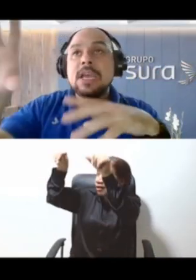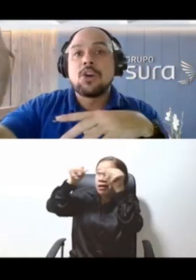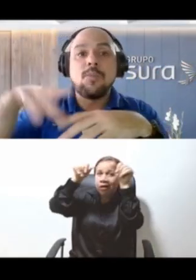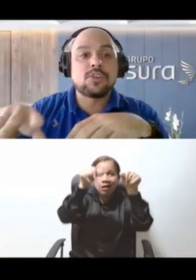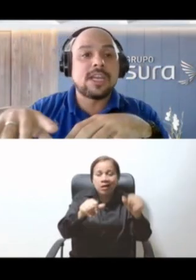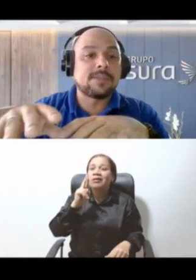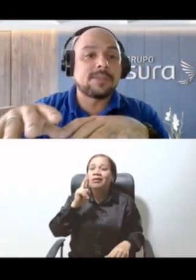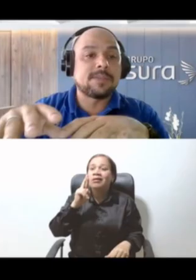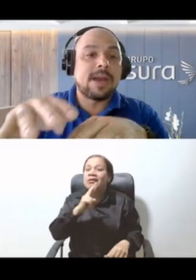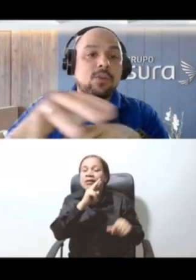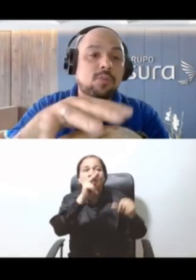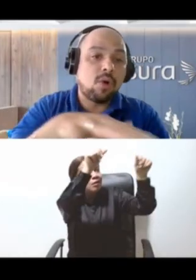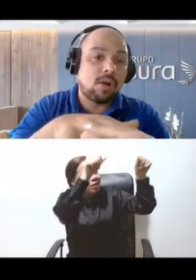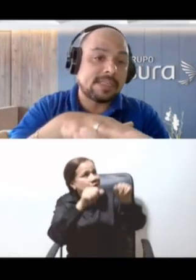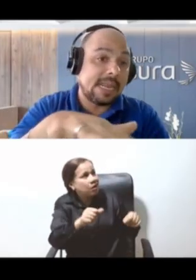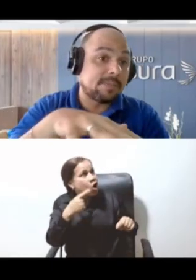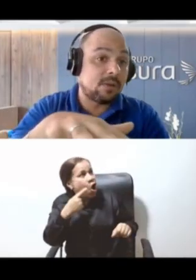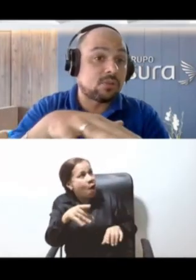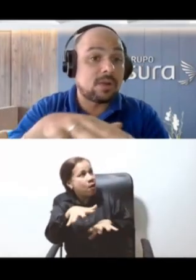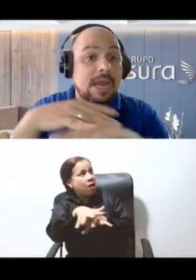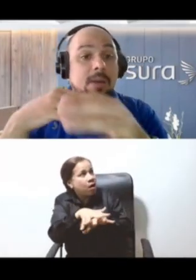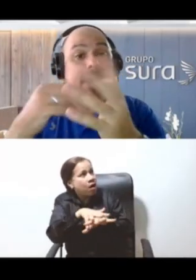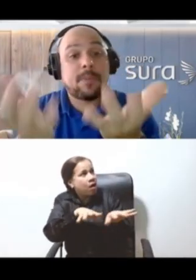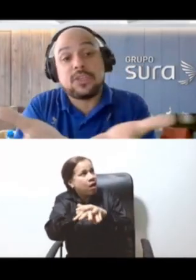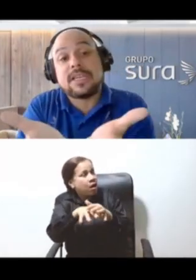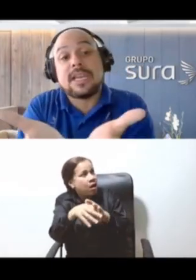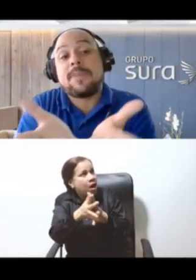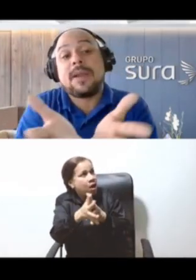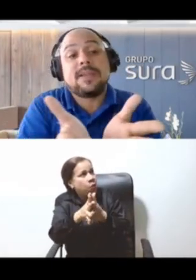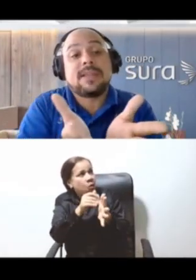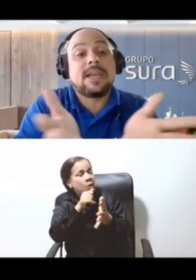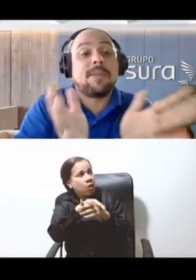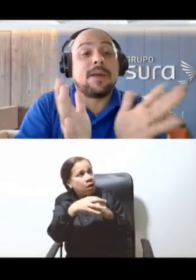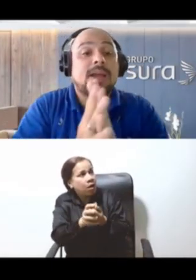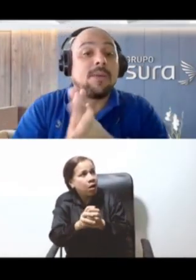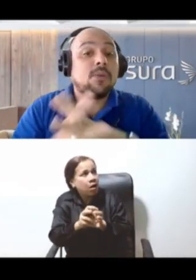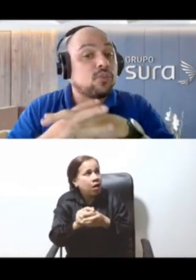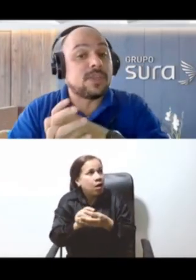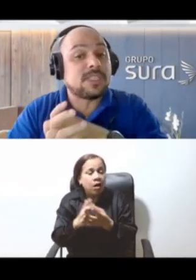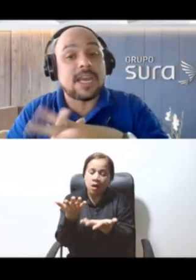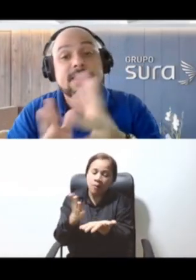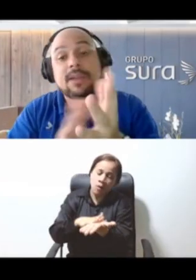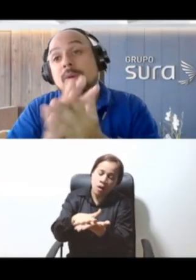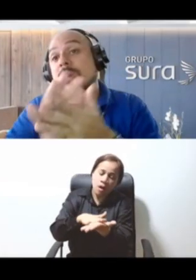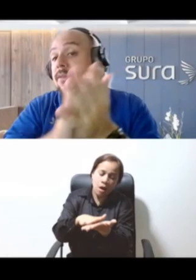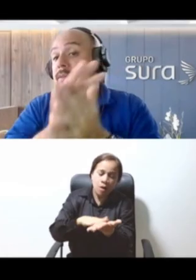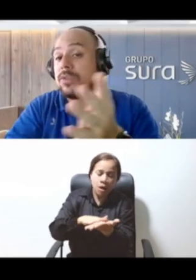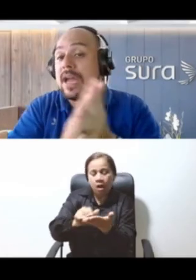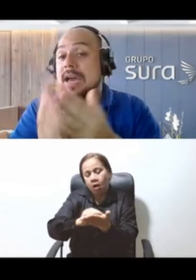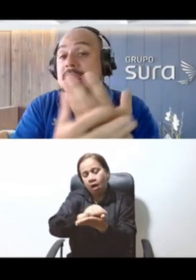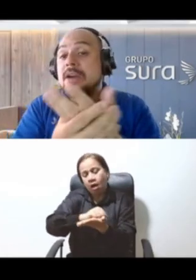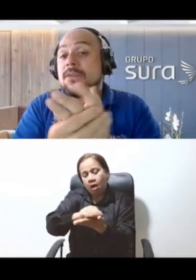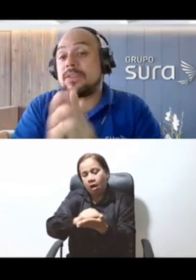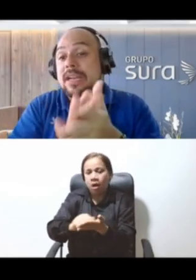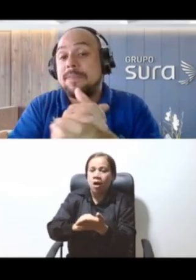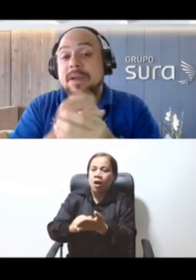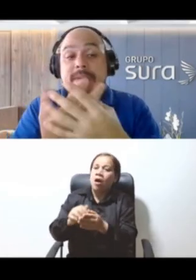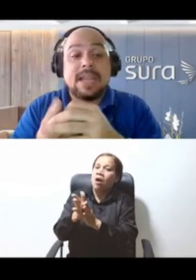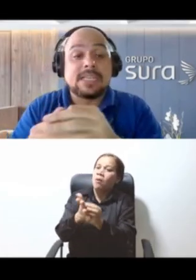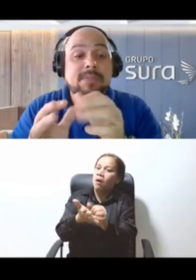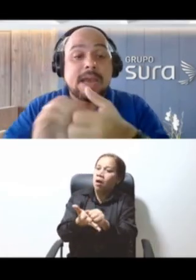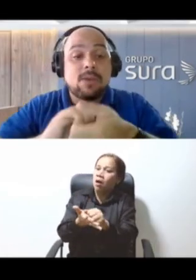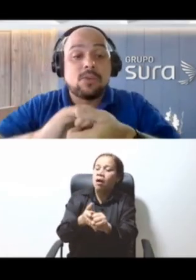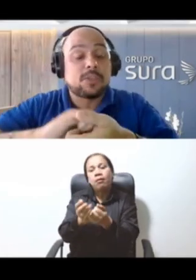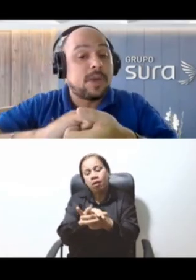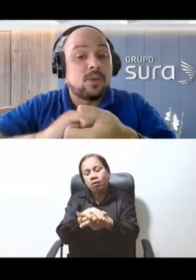todas partes, cómo se lavan las manos. Mójese las manos con agua, deposite en la palmita de la mano el jabón suficiente, luego hay que frotar